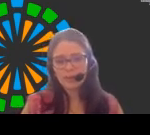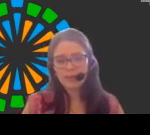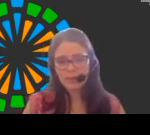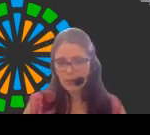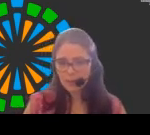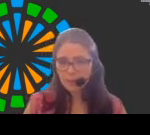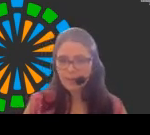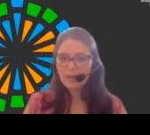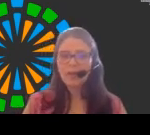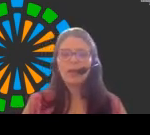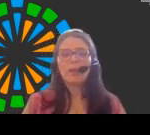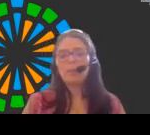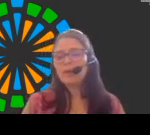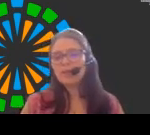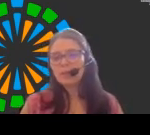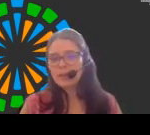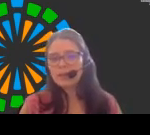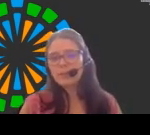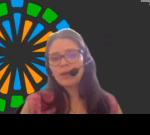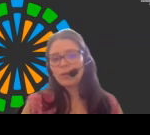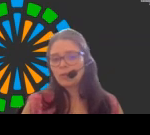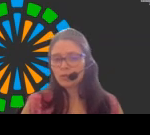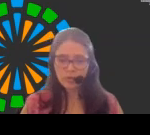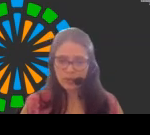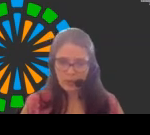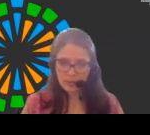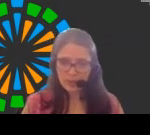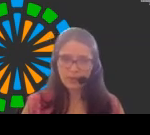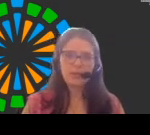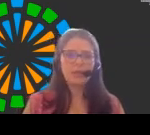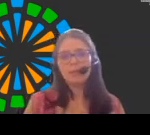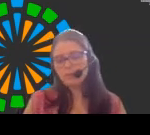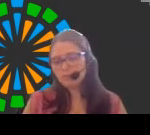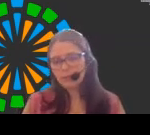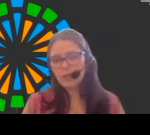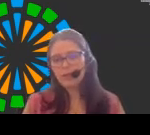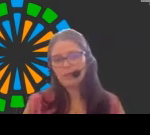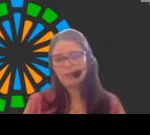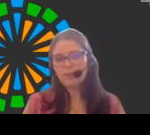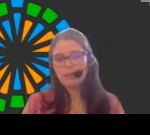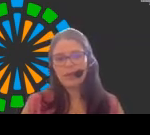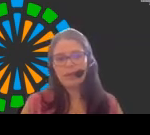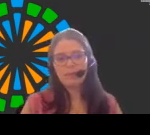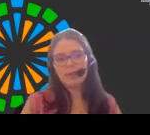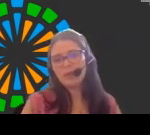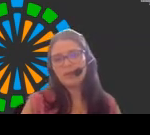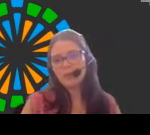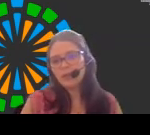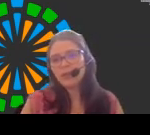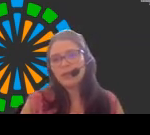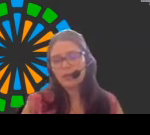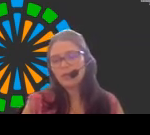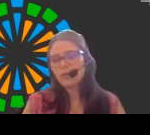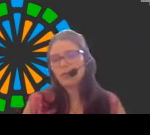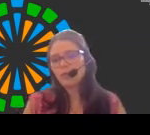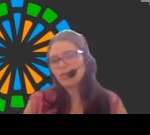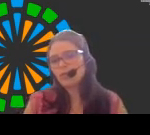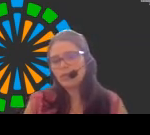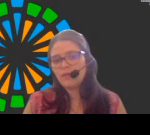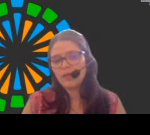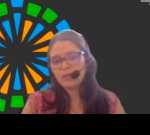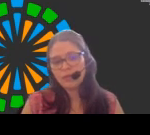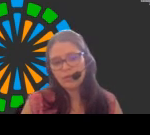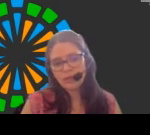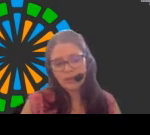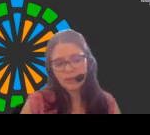son personas con discapacidad que puede servirles para algunos trámites y pues para para